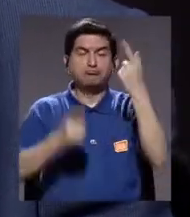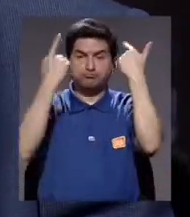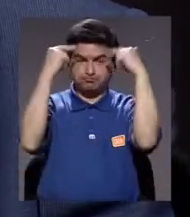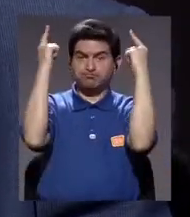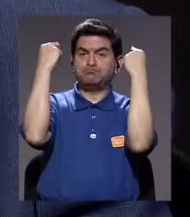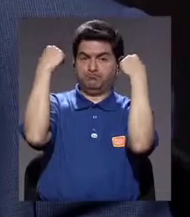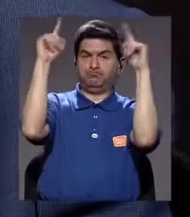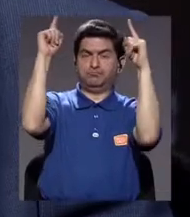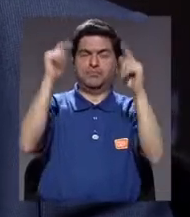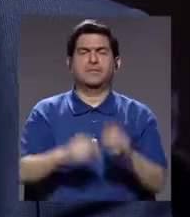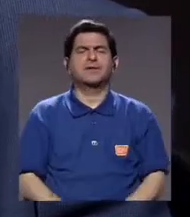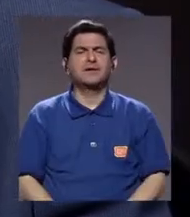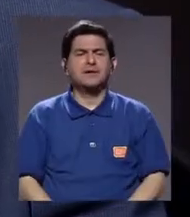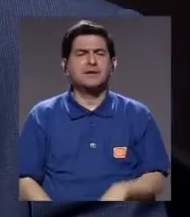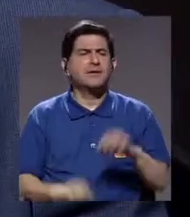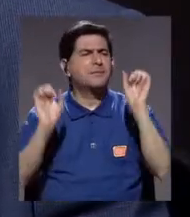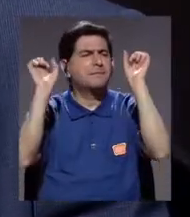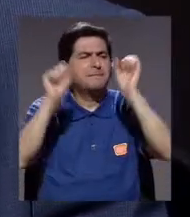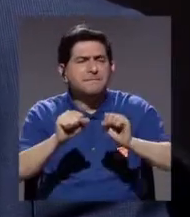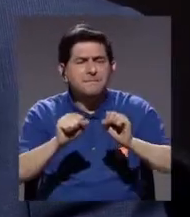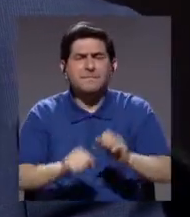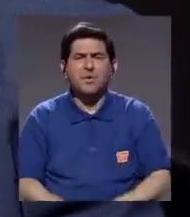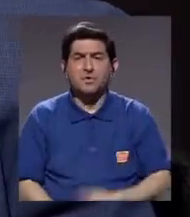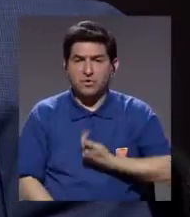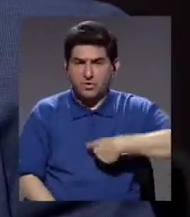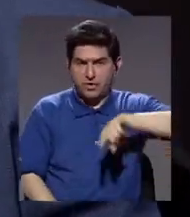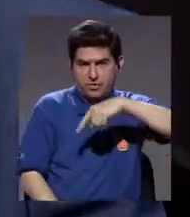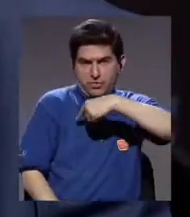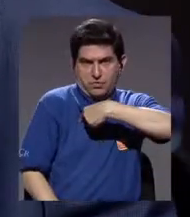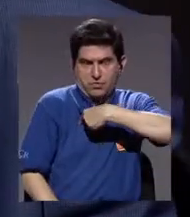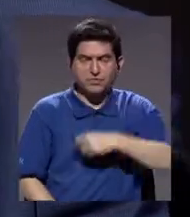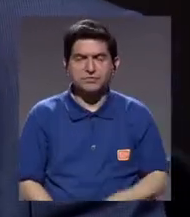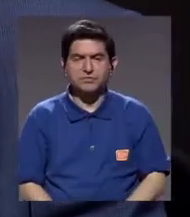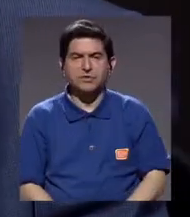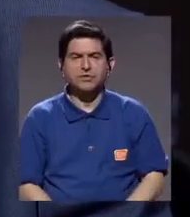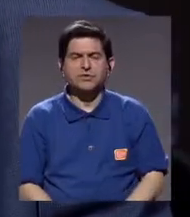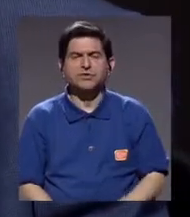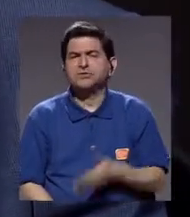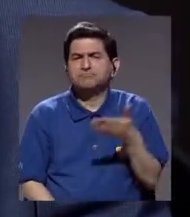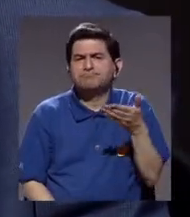eficaz de tener a nosotros como